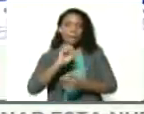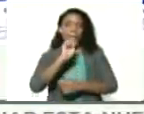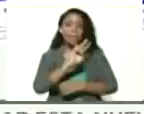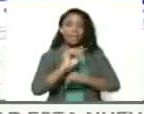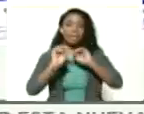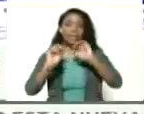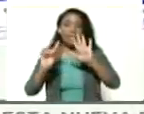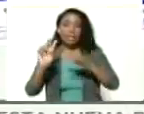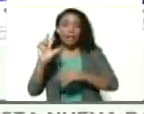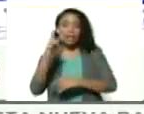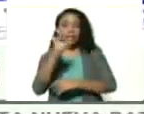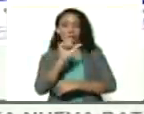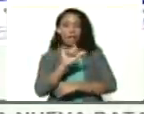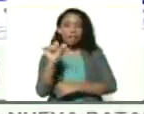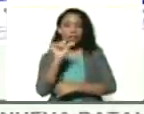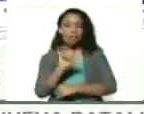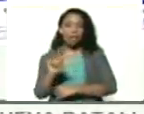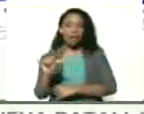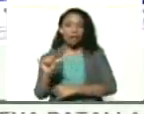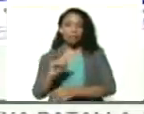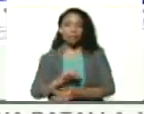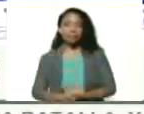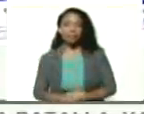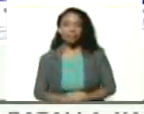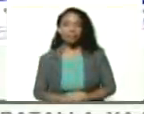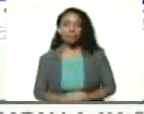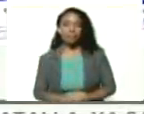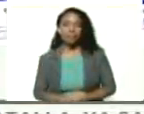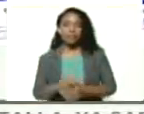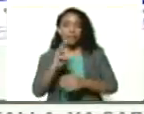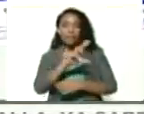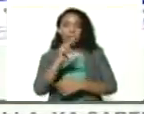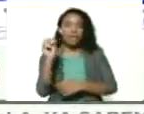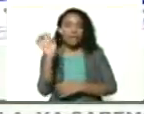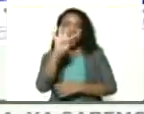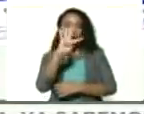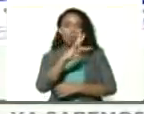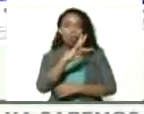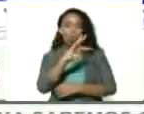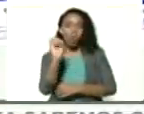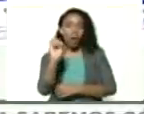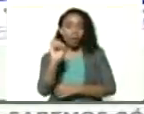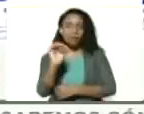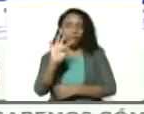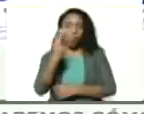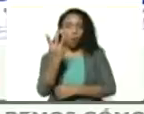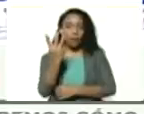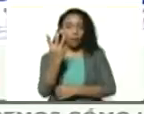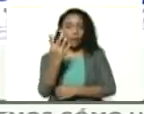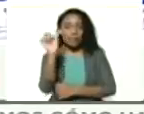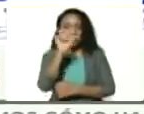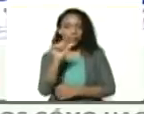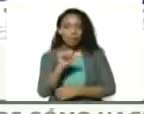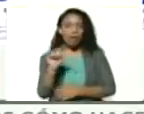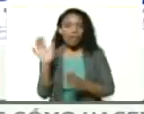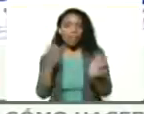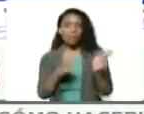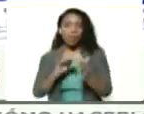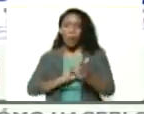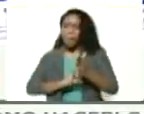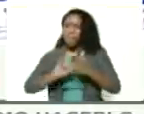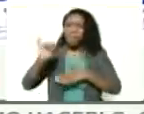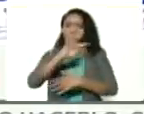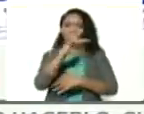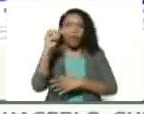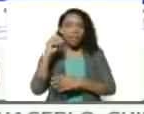27 en la tercera semana, 30 en la cuarta semana de marzo. Se elevó a 40 casos por